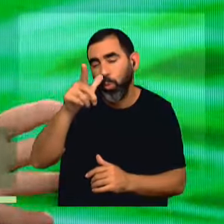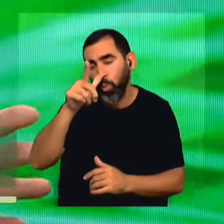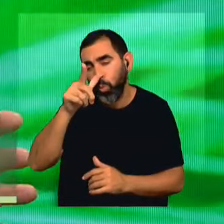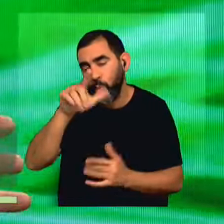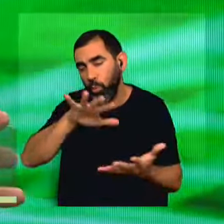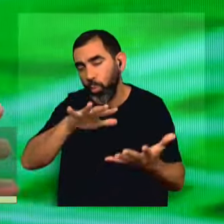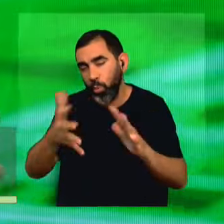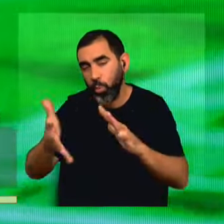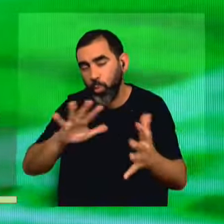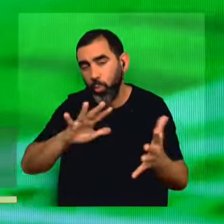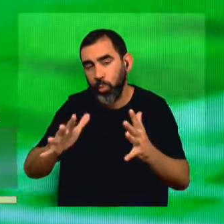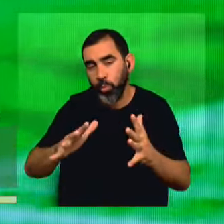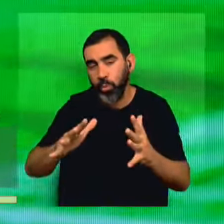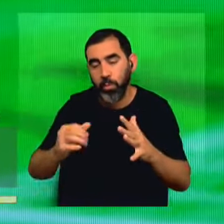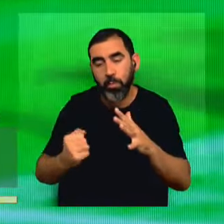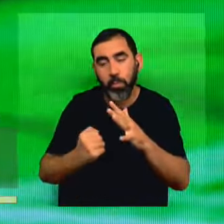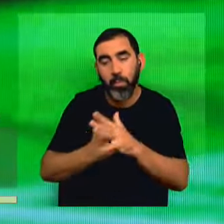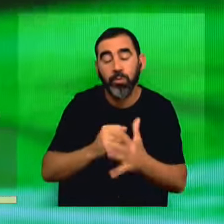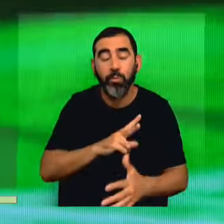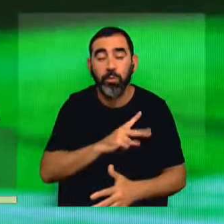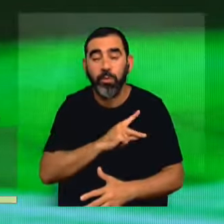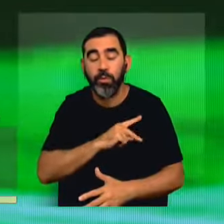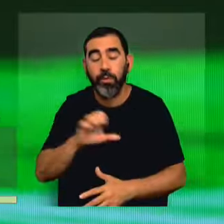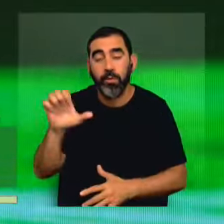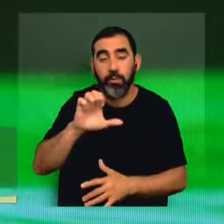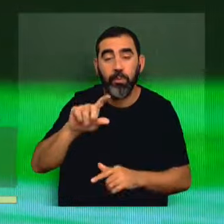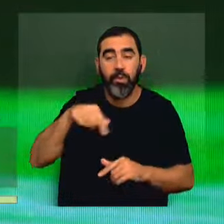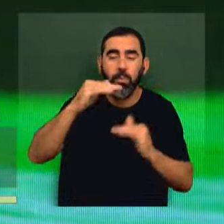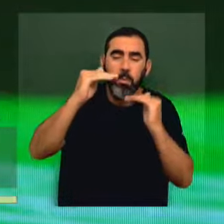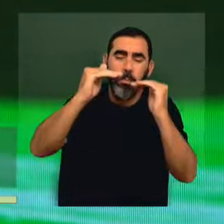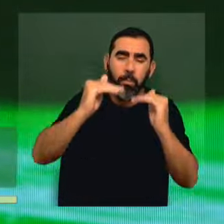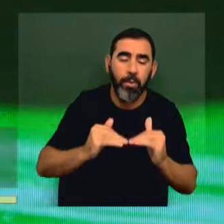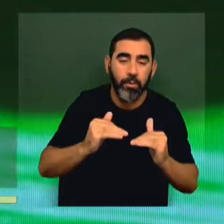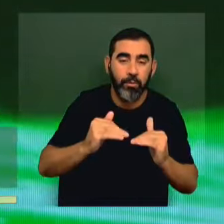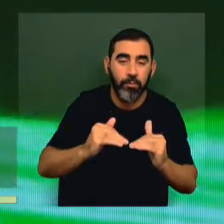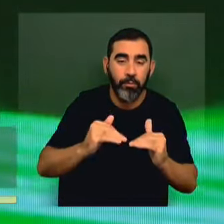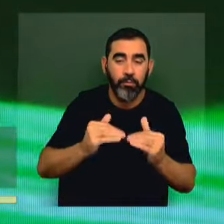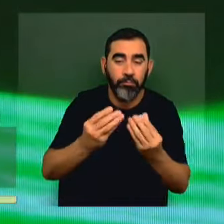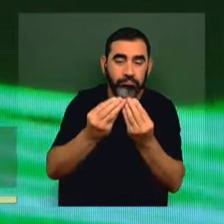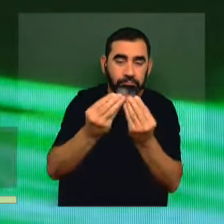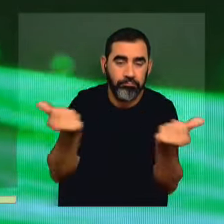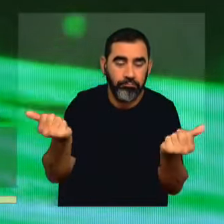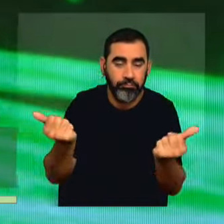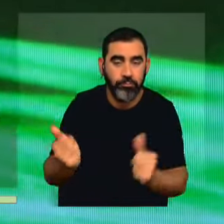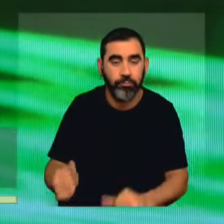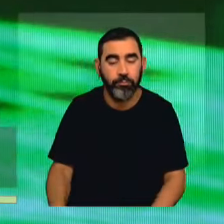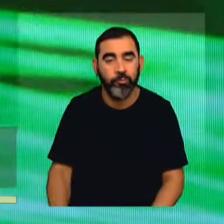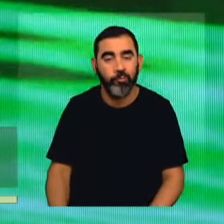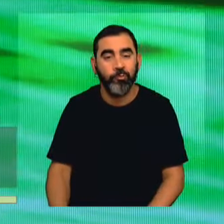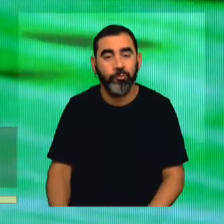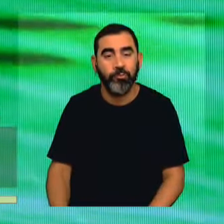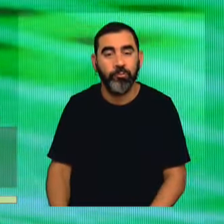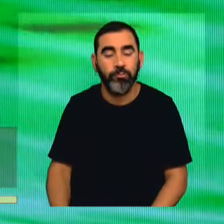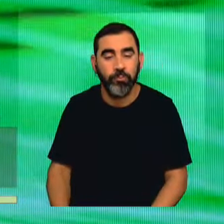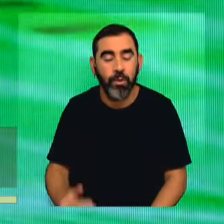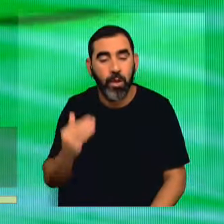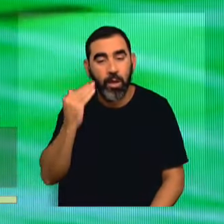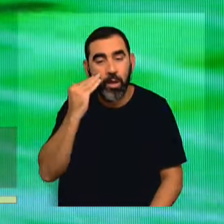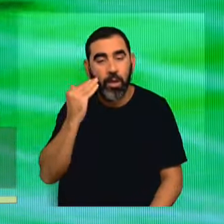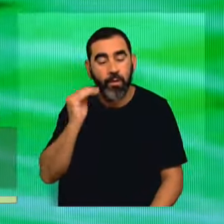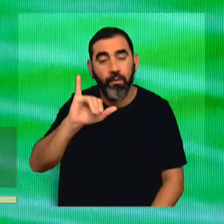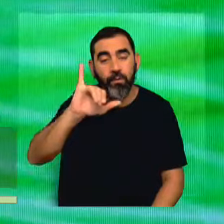menos tiene el pico en Diciembre enero y después disminuye y desaparece en este en abril Mayo